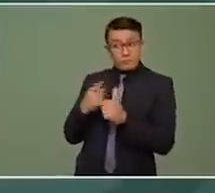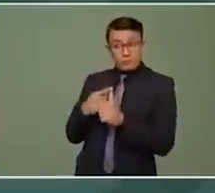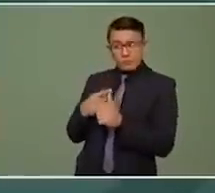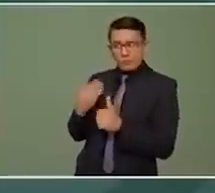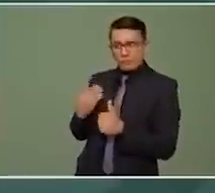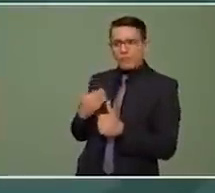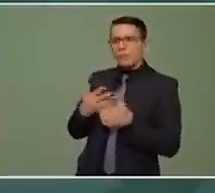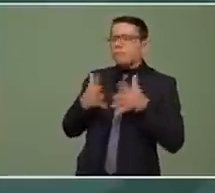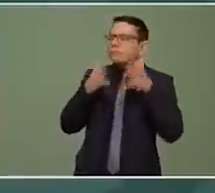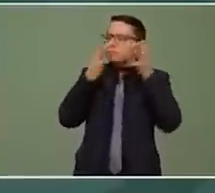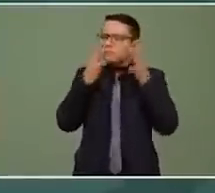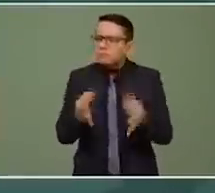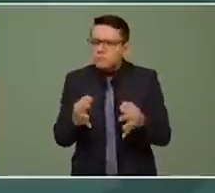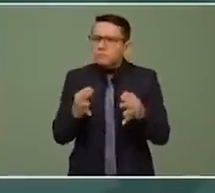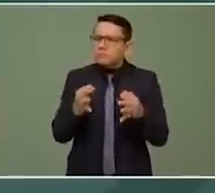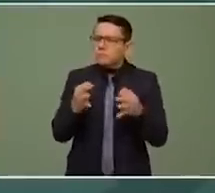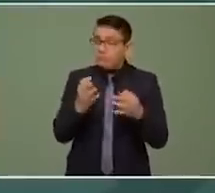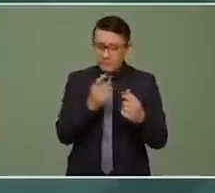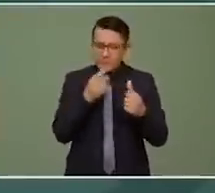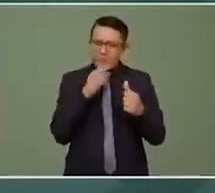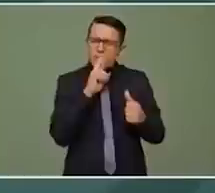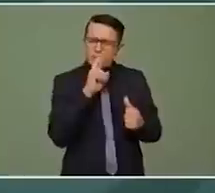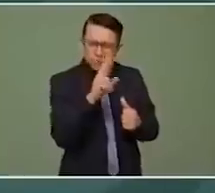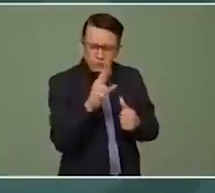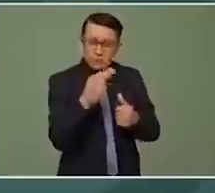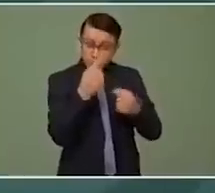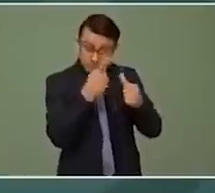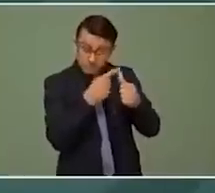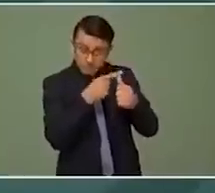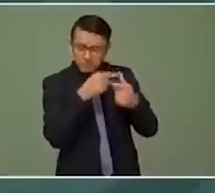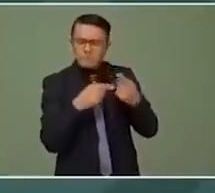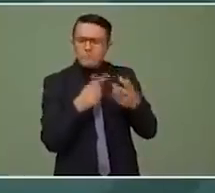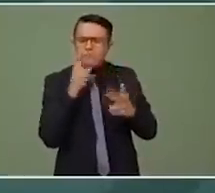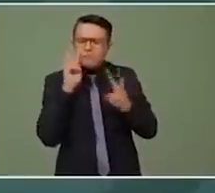función del ciudadano gobernador bueno